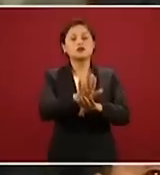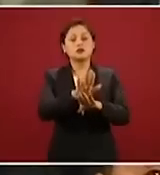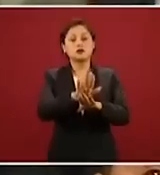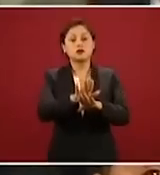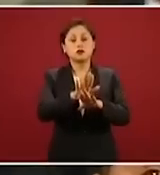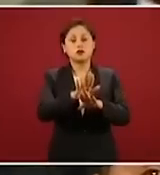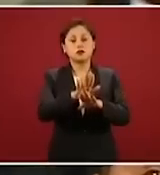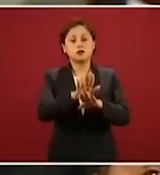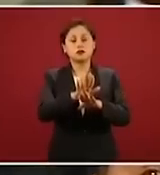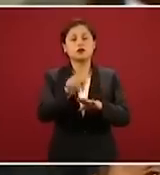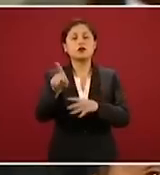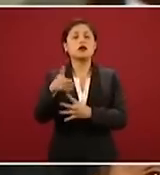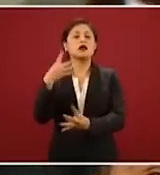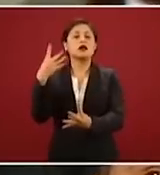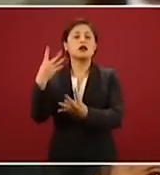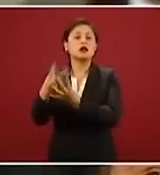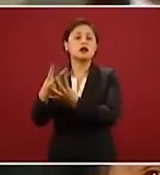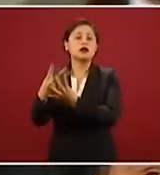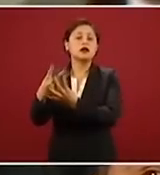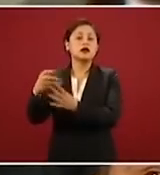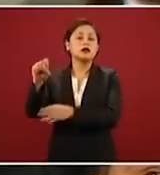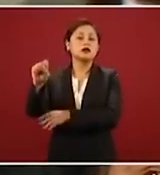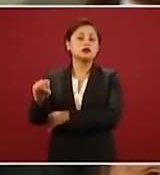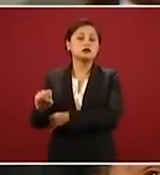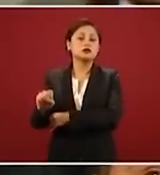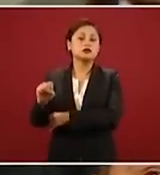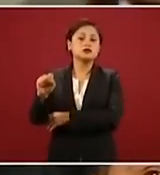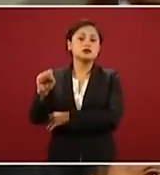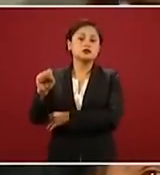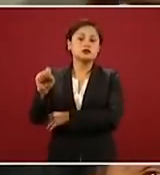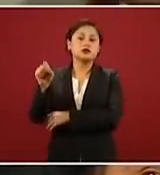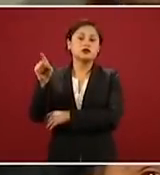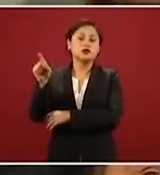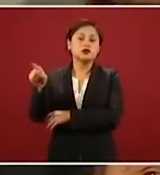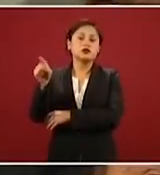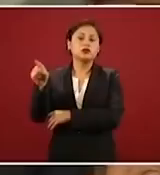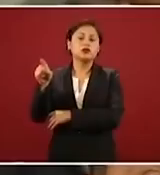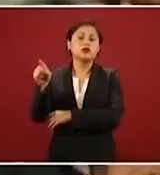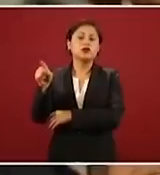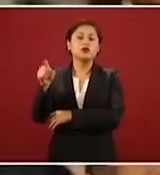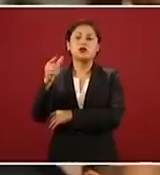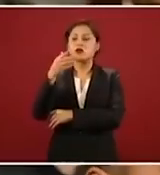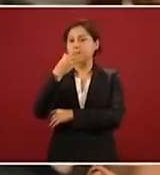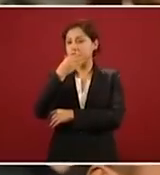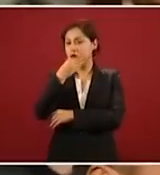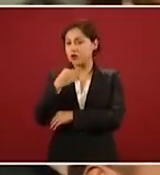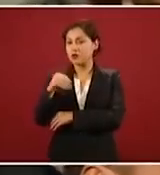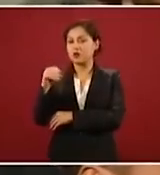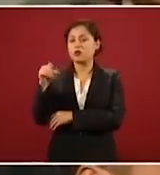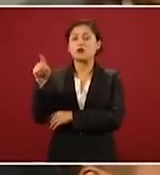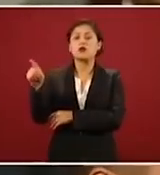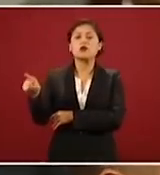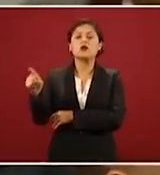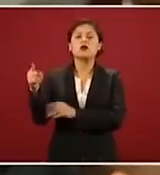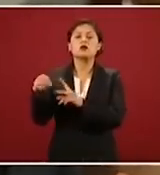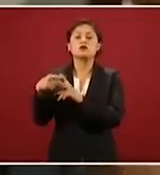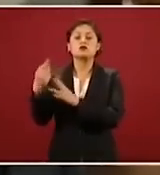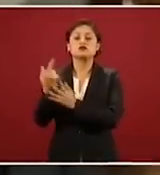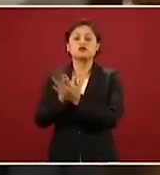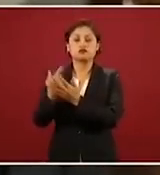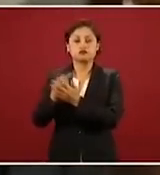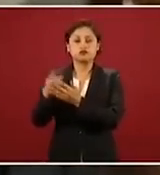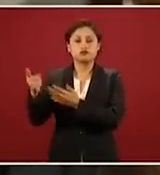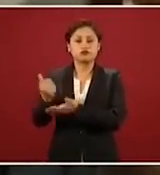del reclusorio sur del cerebro financiero del contador del cártel de Sinaloa, de los hijos del Chapo.